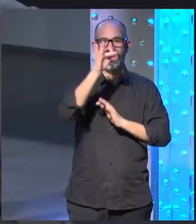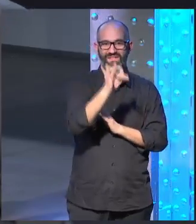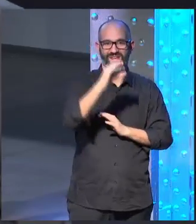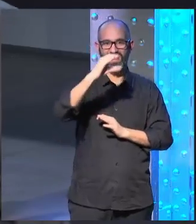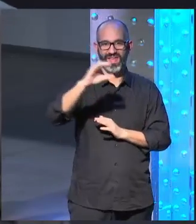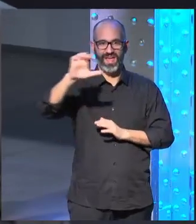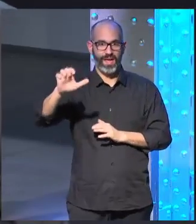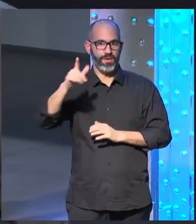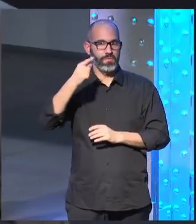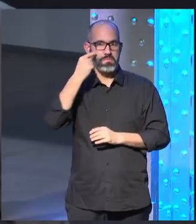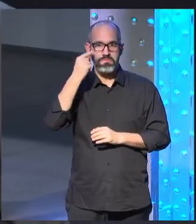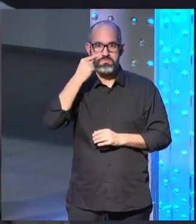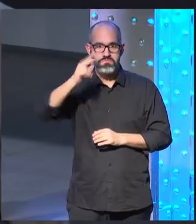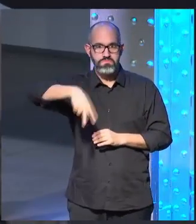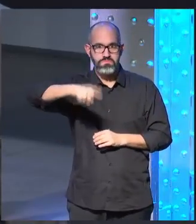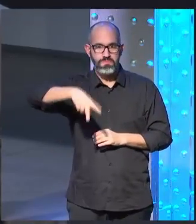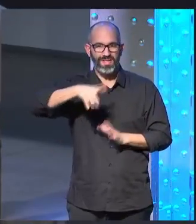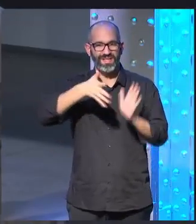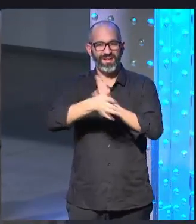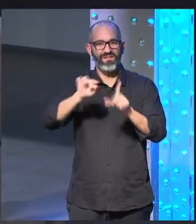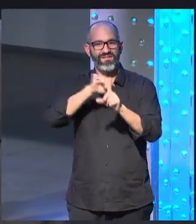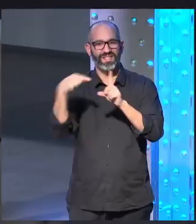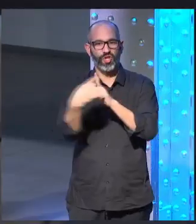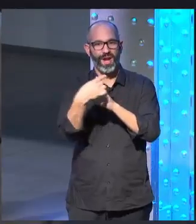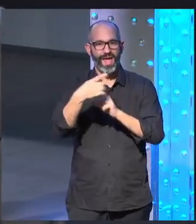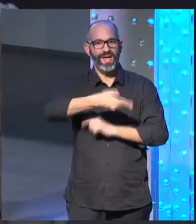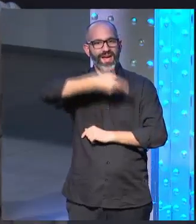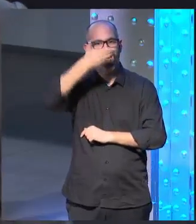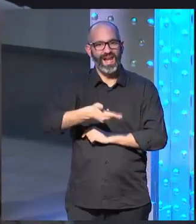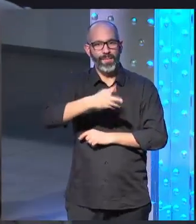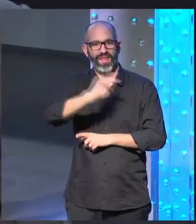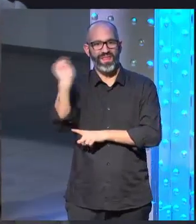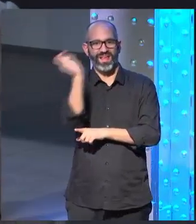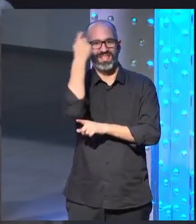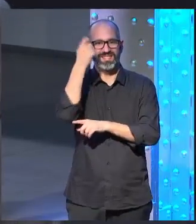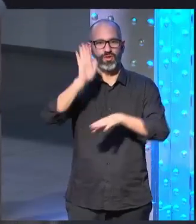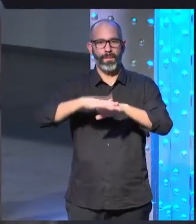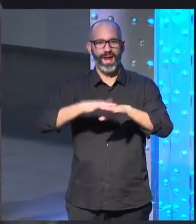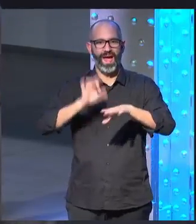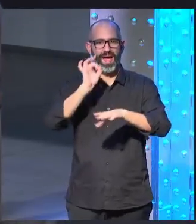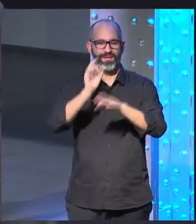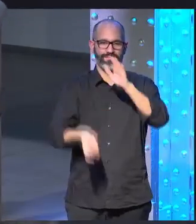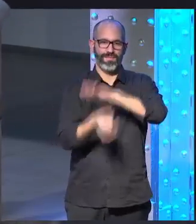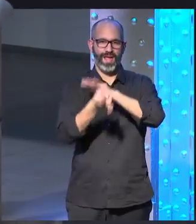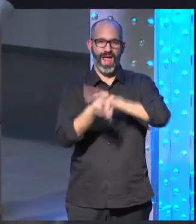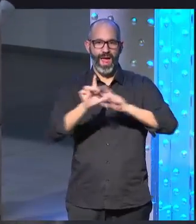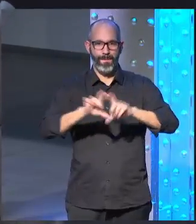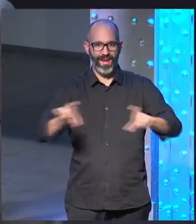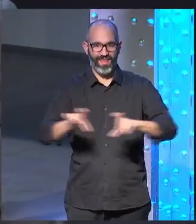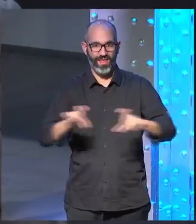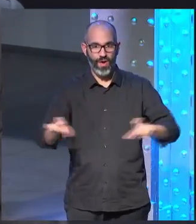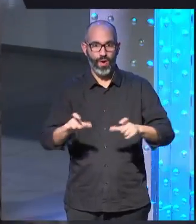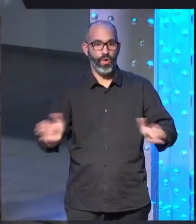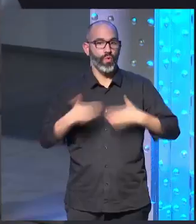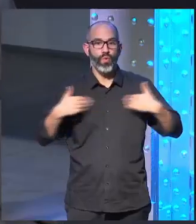yo no había oído hablar de ellos, los factores claves de éxito para el emprendedor. Cualquiera decir a cualquier joven que